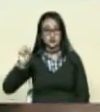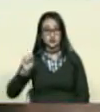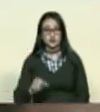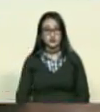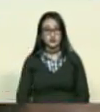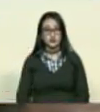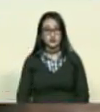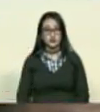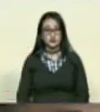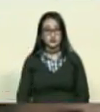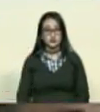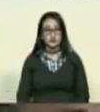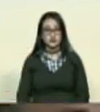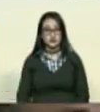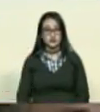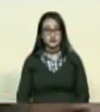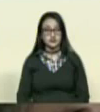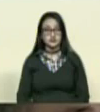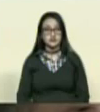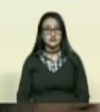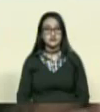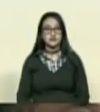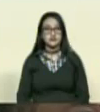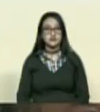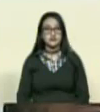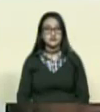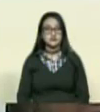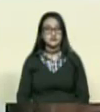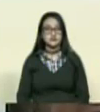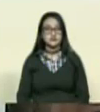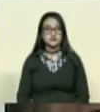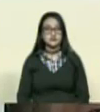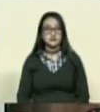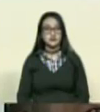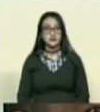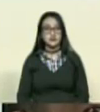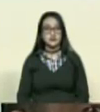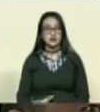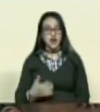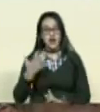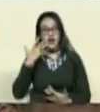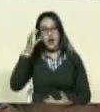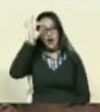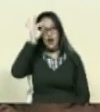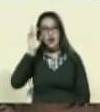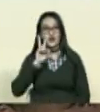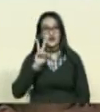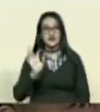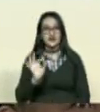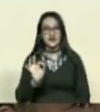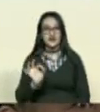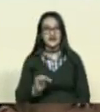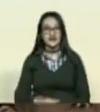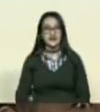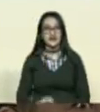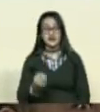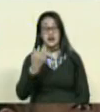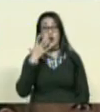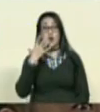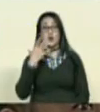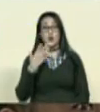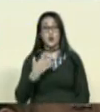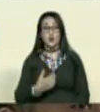perdón, Mantilla no ha llegado. Ah, no lo había visto, que me pegué esa luz así de frente, me